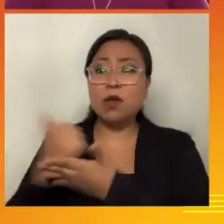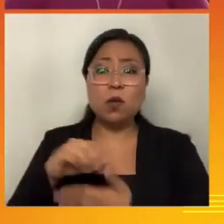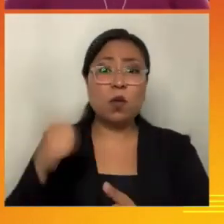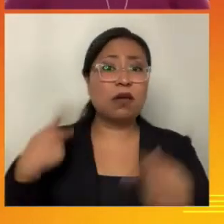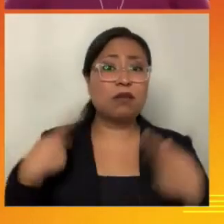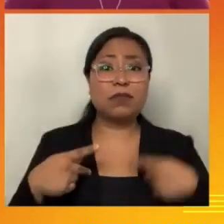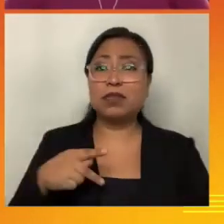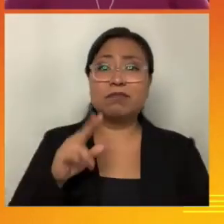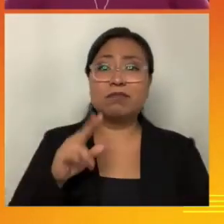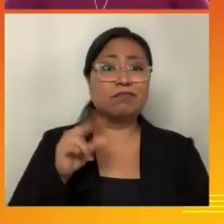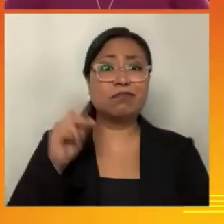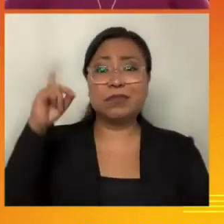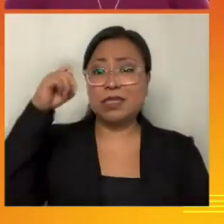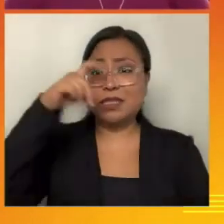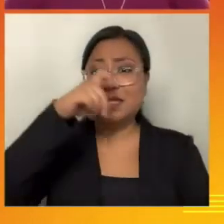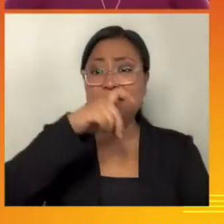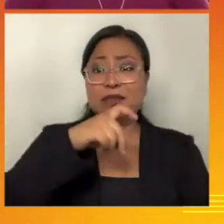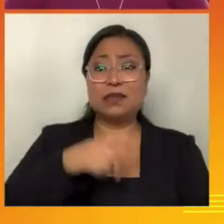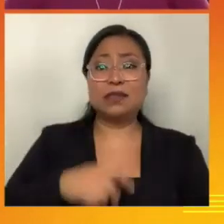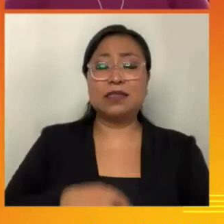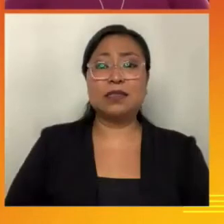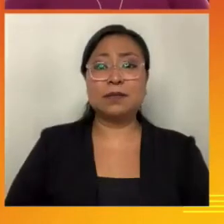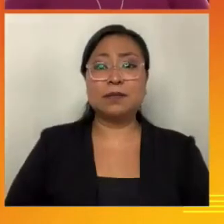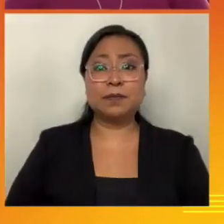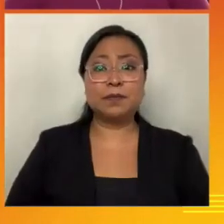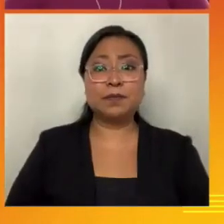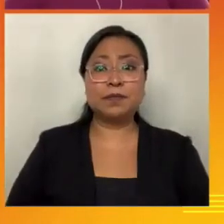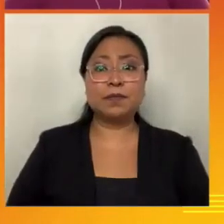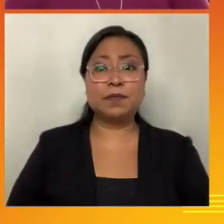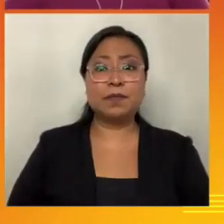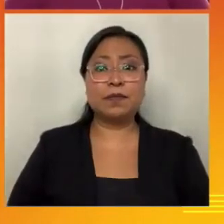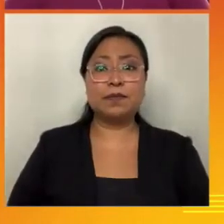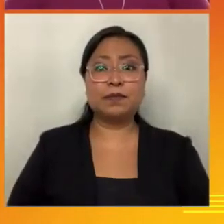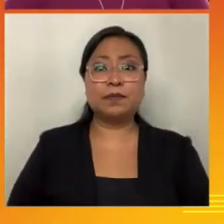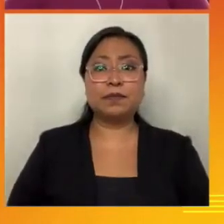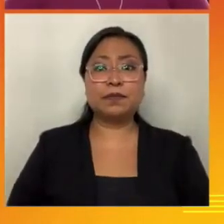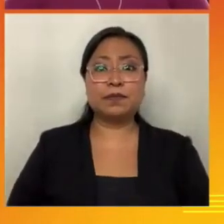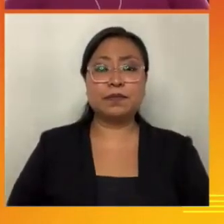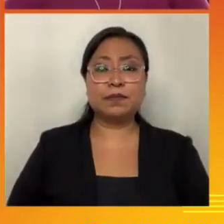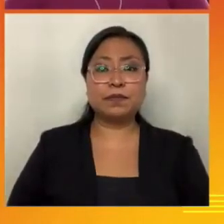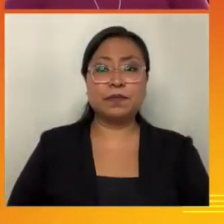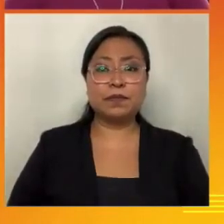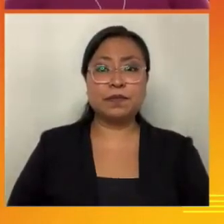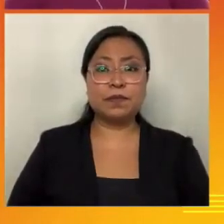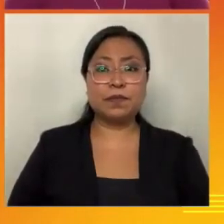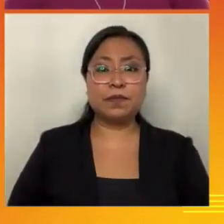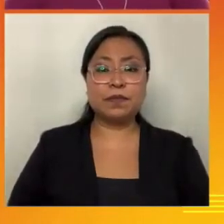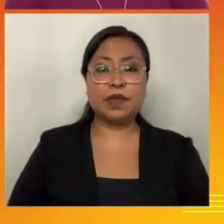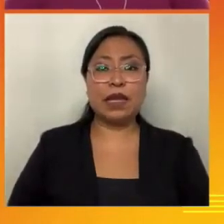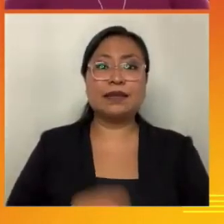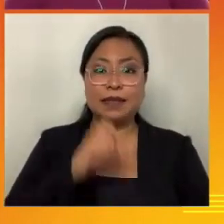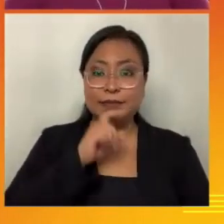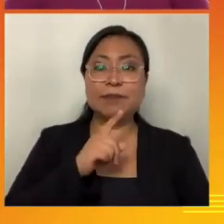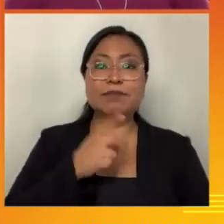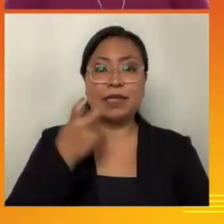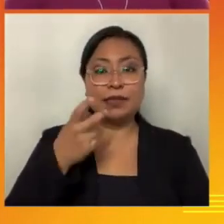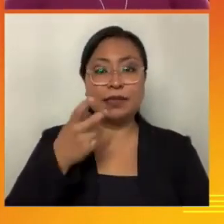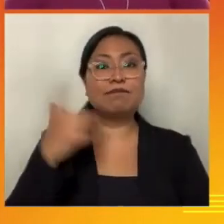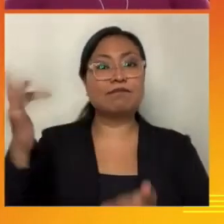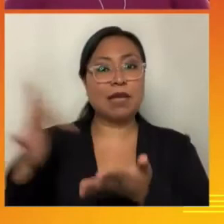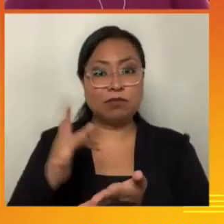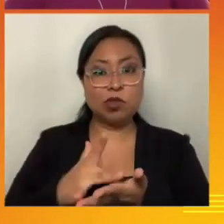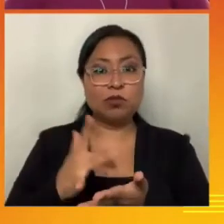a implementar o a descargar o todo esto, ¿no? Entonces también tenemos ahora mismo un programa